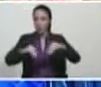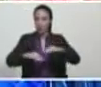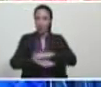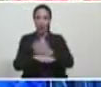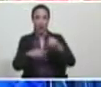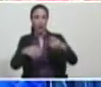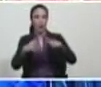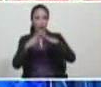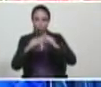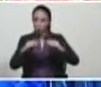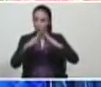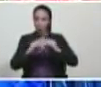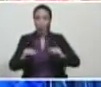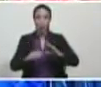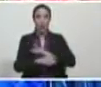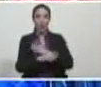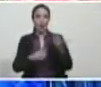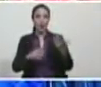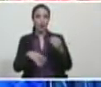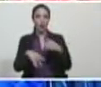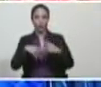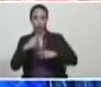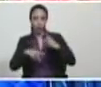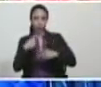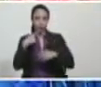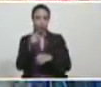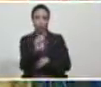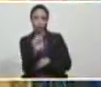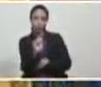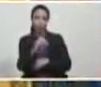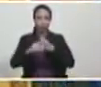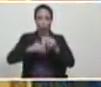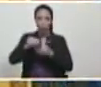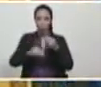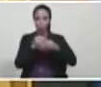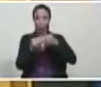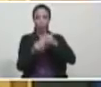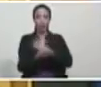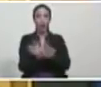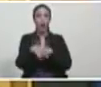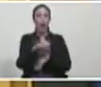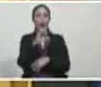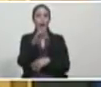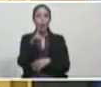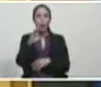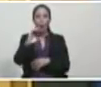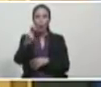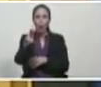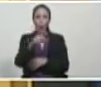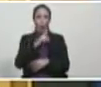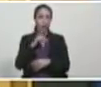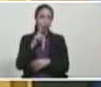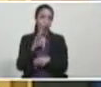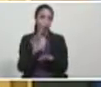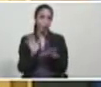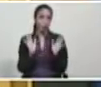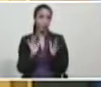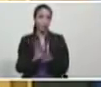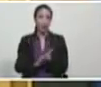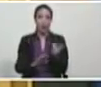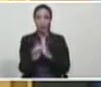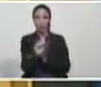produce estos carros tan hermosos, los cucú. No sé por qué le dicen los cucú, pero se conocen así,